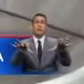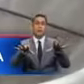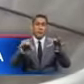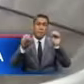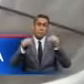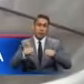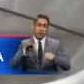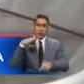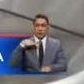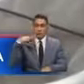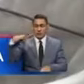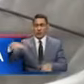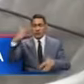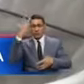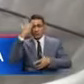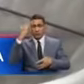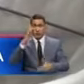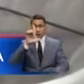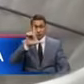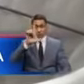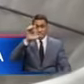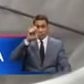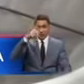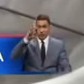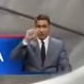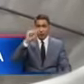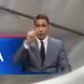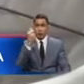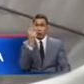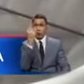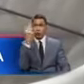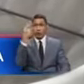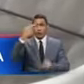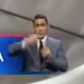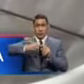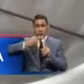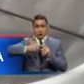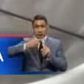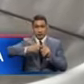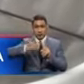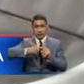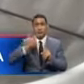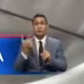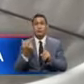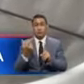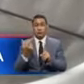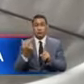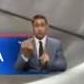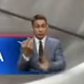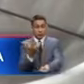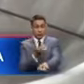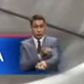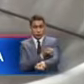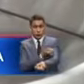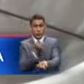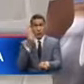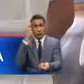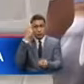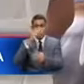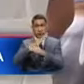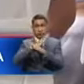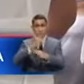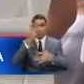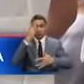organismo. Los pacientes de lepra deben recibir durante 12 meses una mezcla de 3 tipos de antibiótico para sanar de la